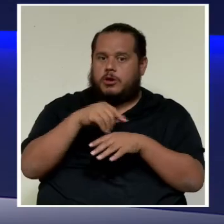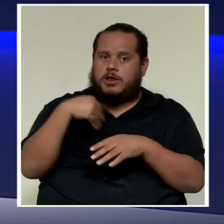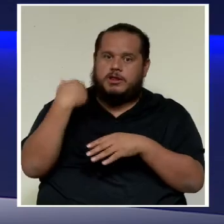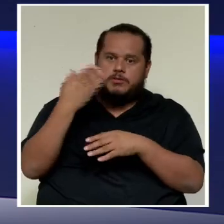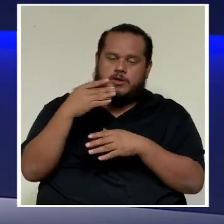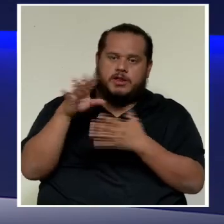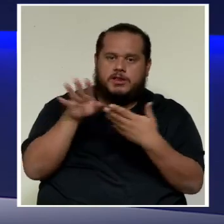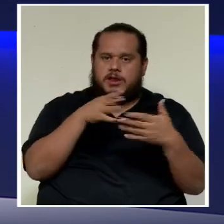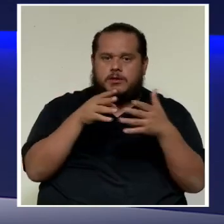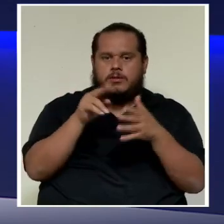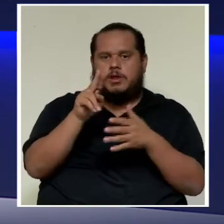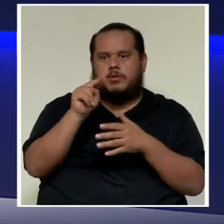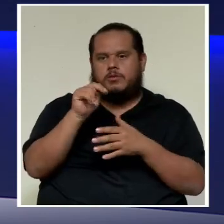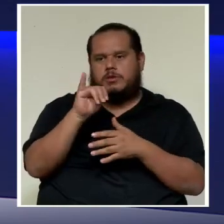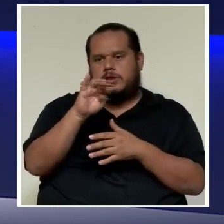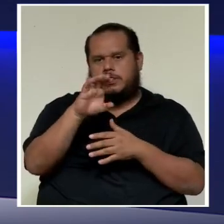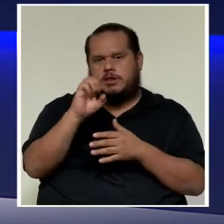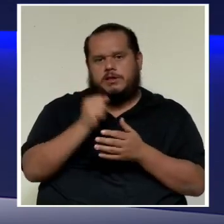de la tormenta Eunice.